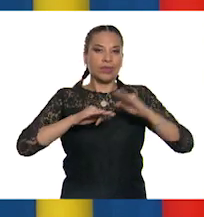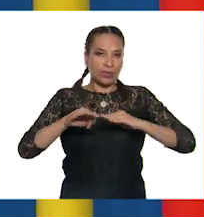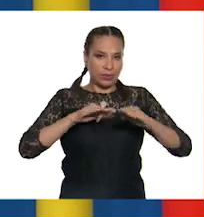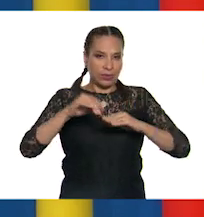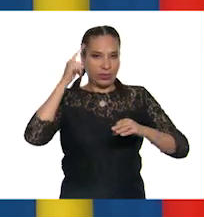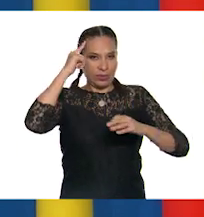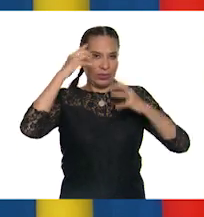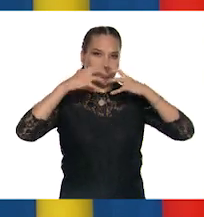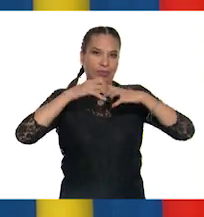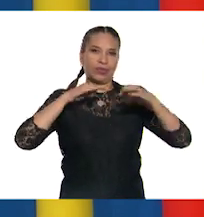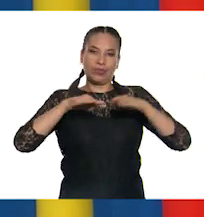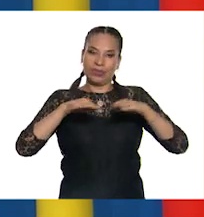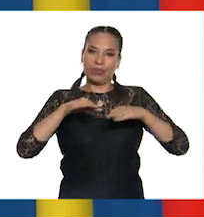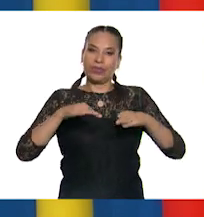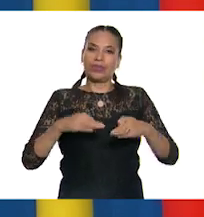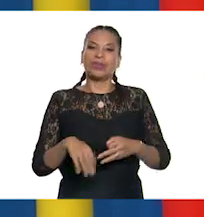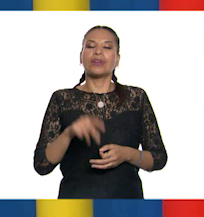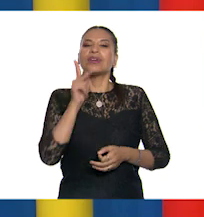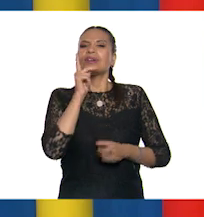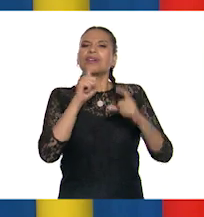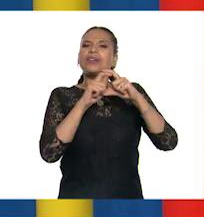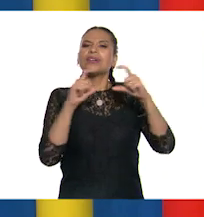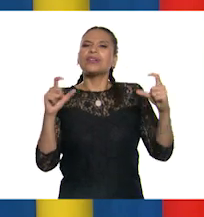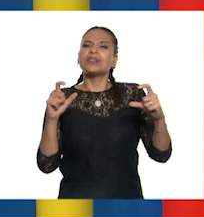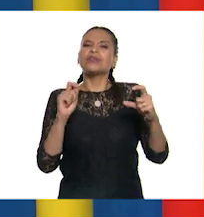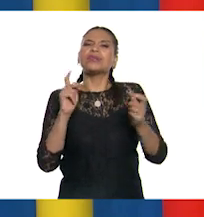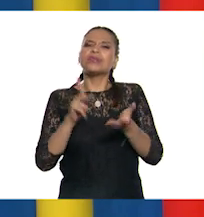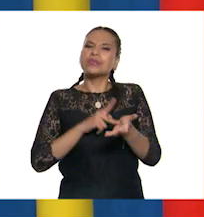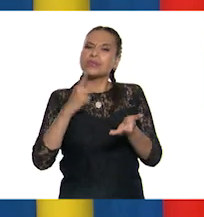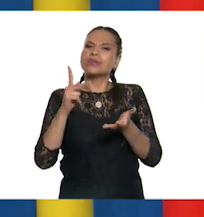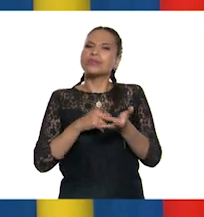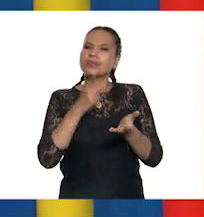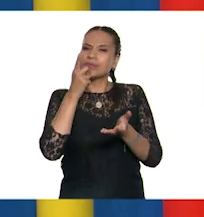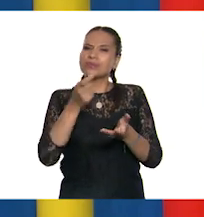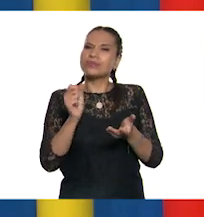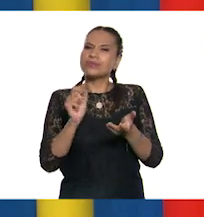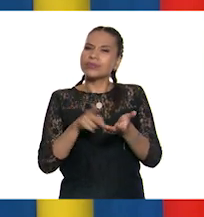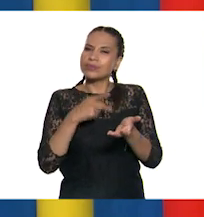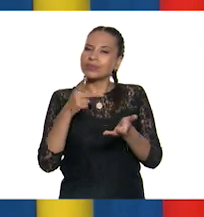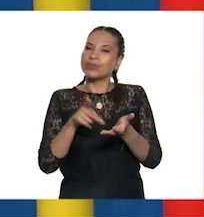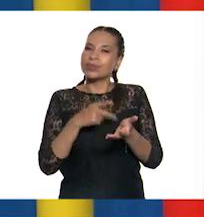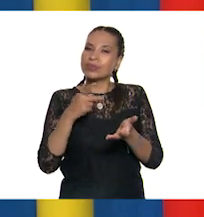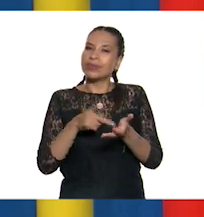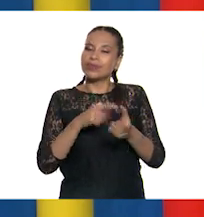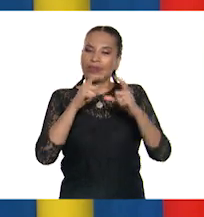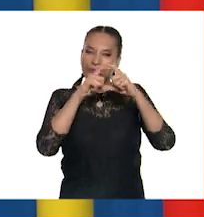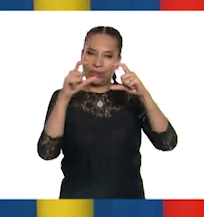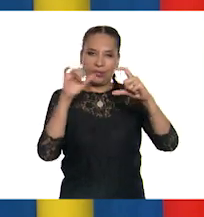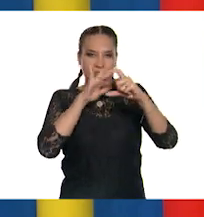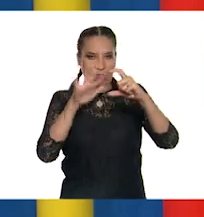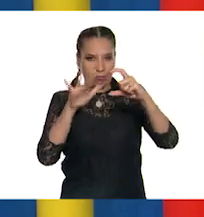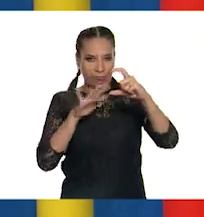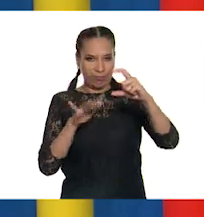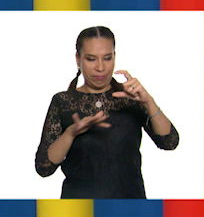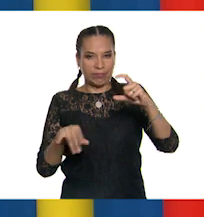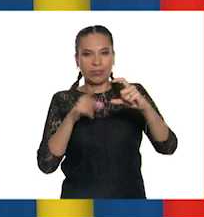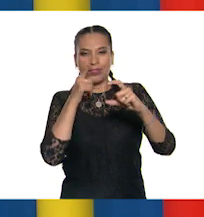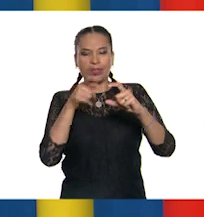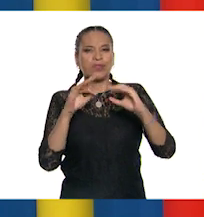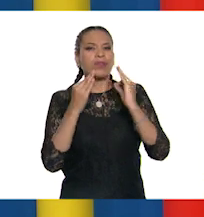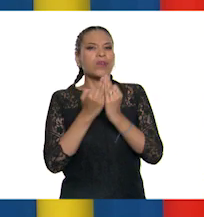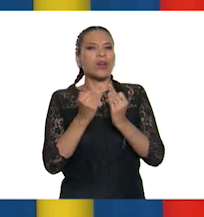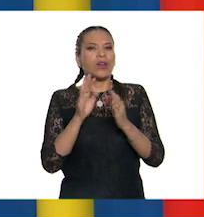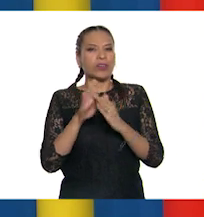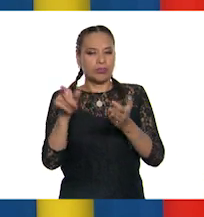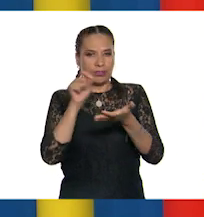Trabaja, cerebro, trabaja. Frase que se repite, ¿no?, con variaciones a lo largo del texto y que por la manera en la